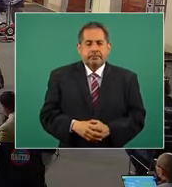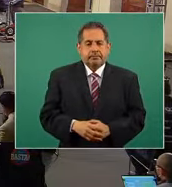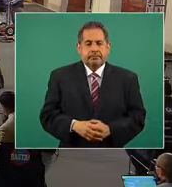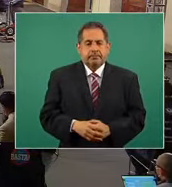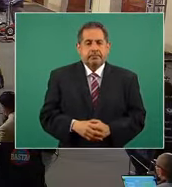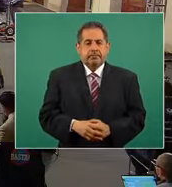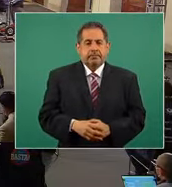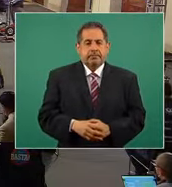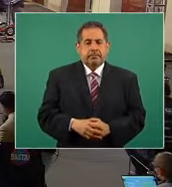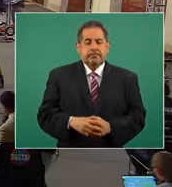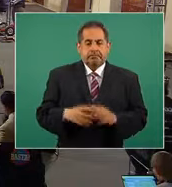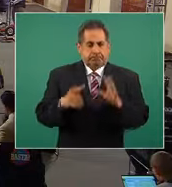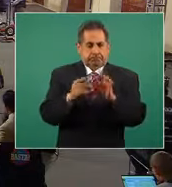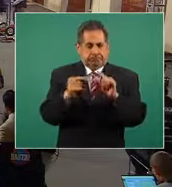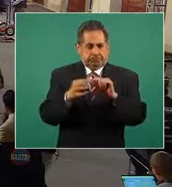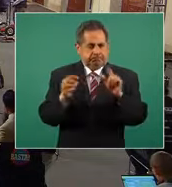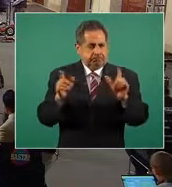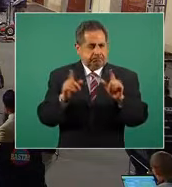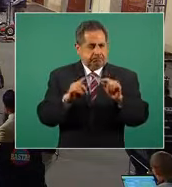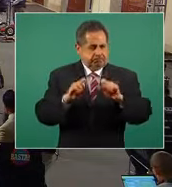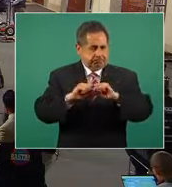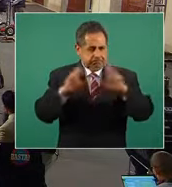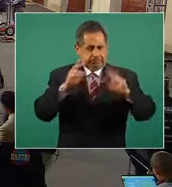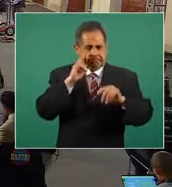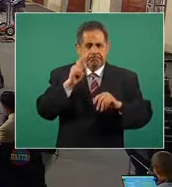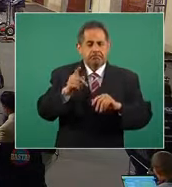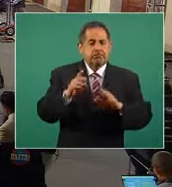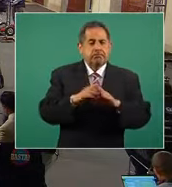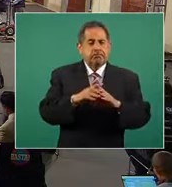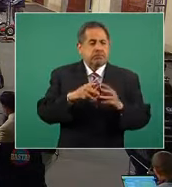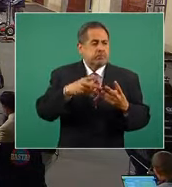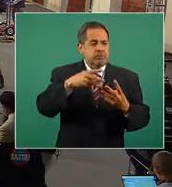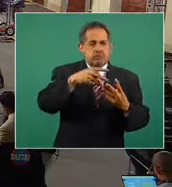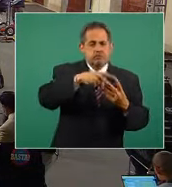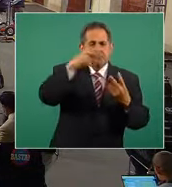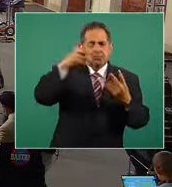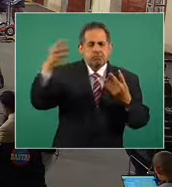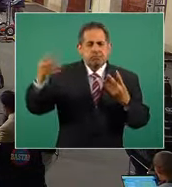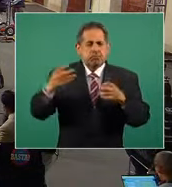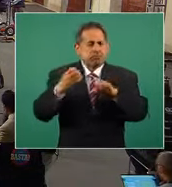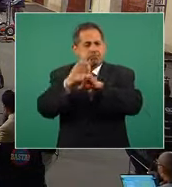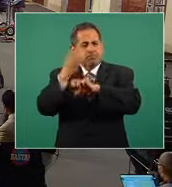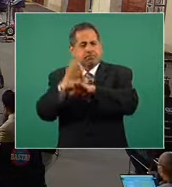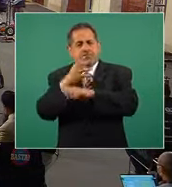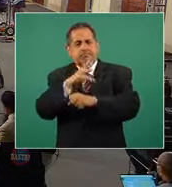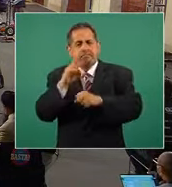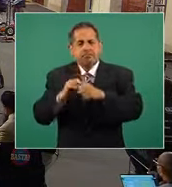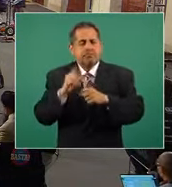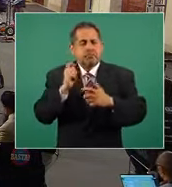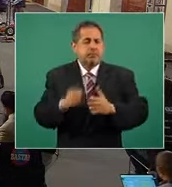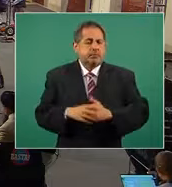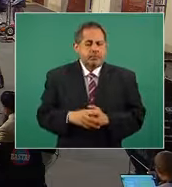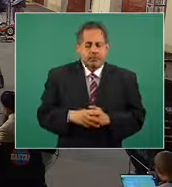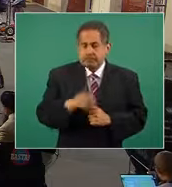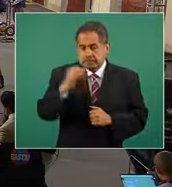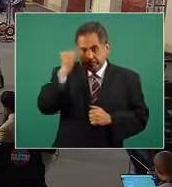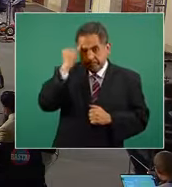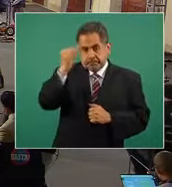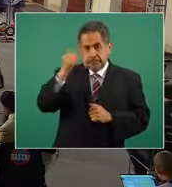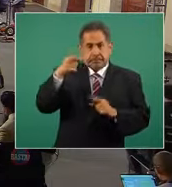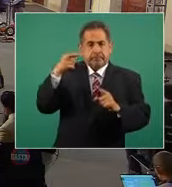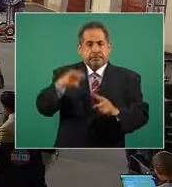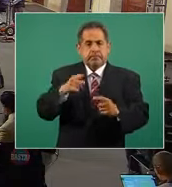Vamos a ver de manera panorámica las curvas estatales. La idea básica